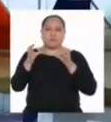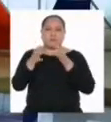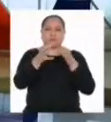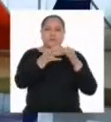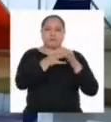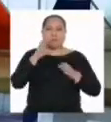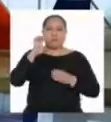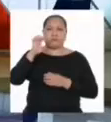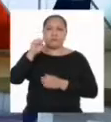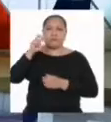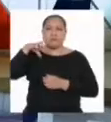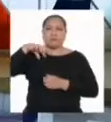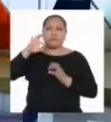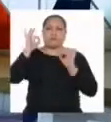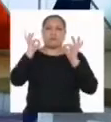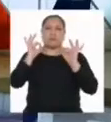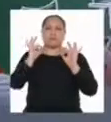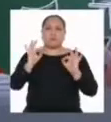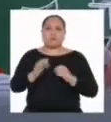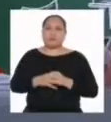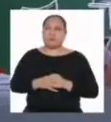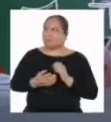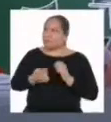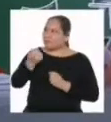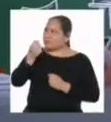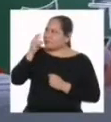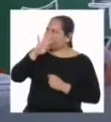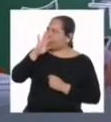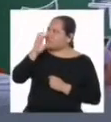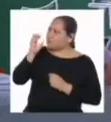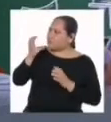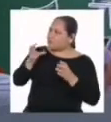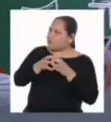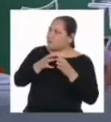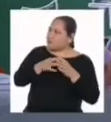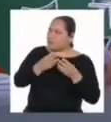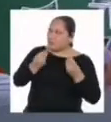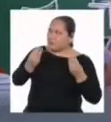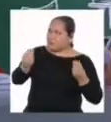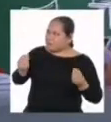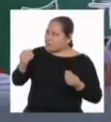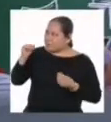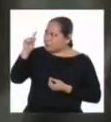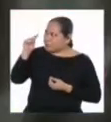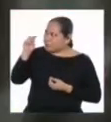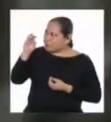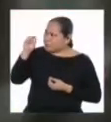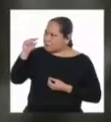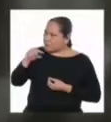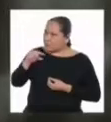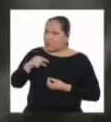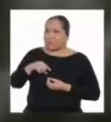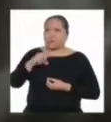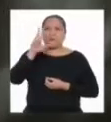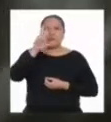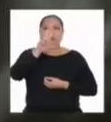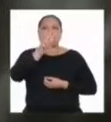nuestra fauna que corren peligro. ¿Casi 400? ¿Tanto, Ato? ¿Estás segura?